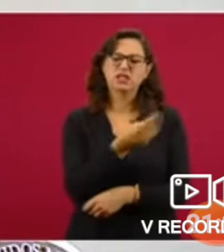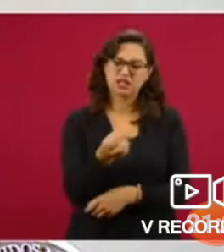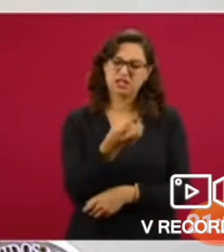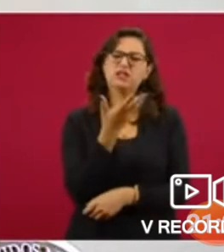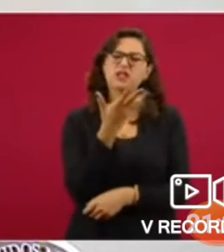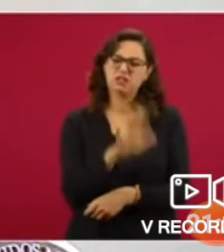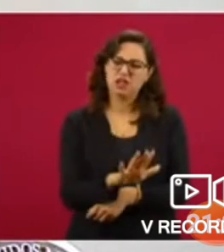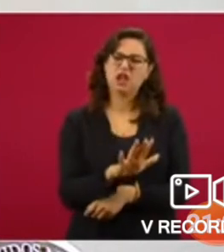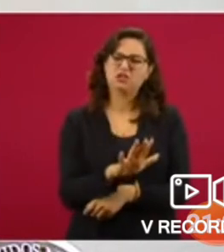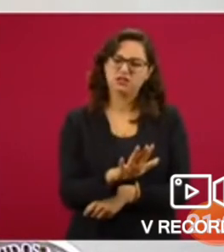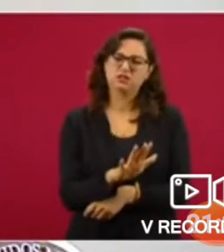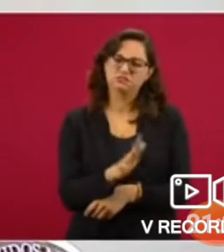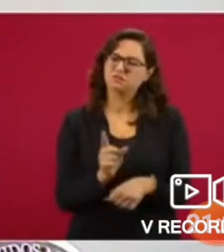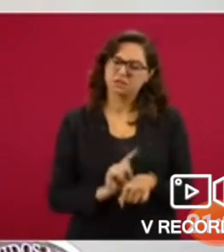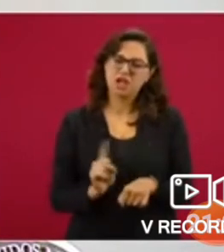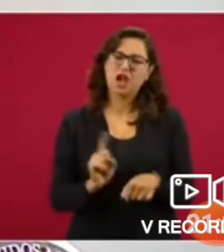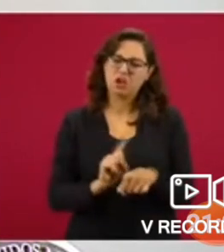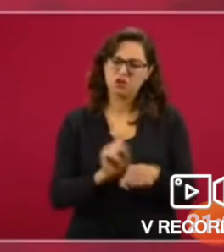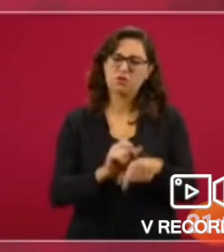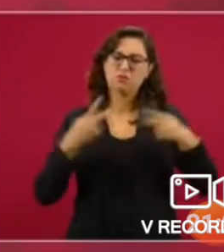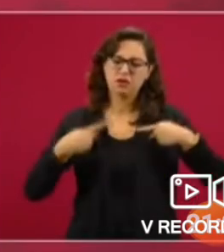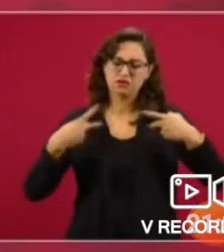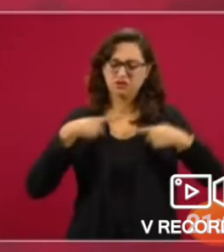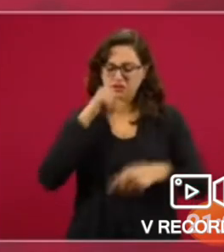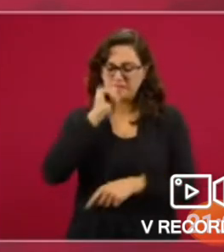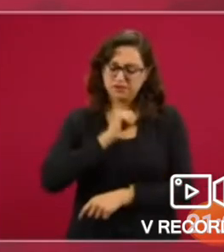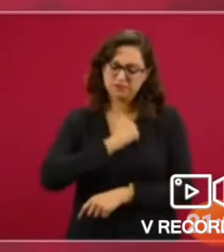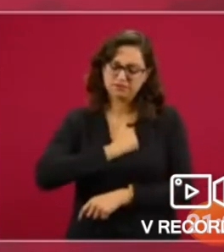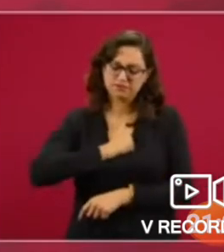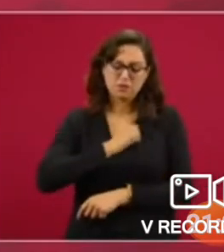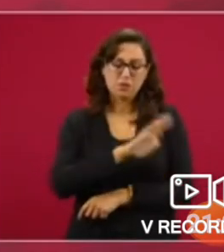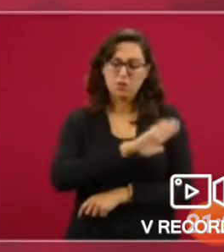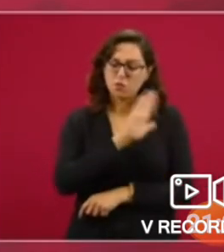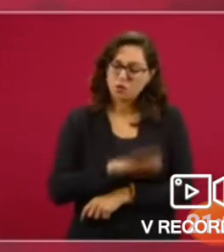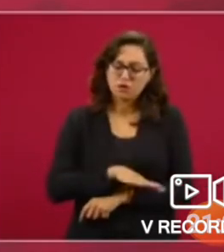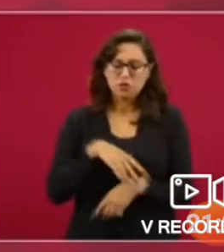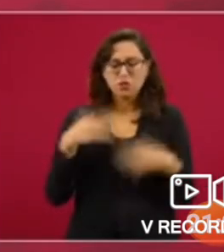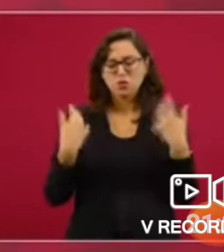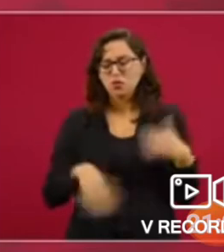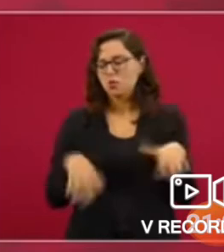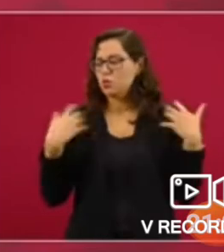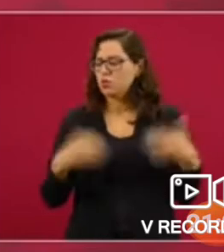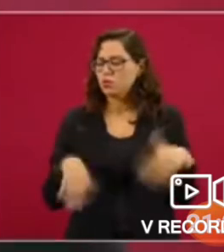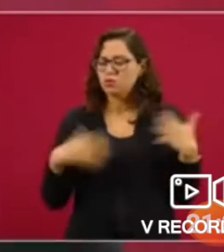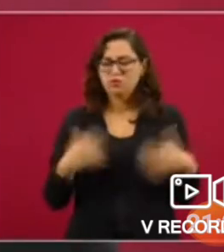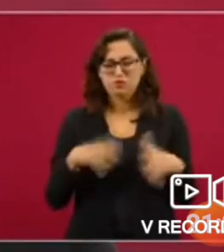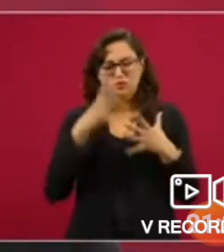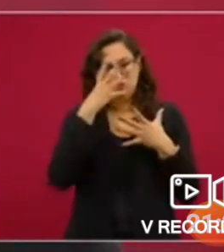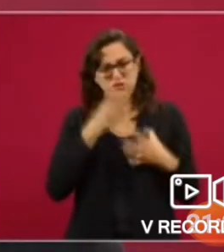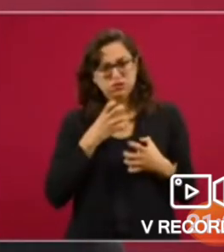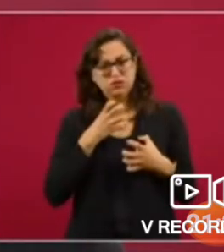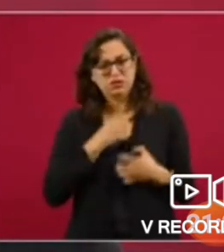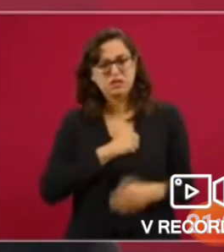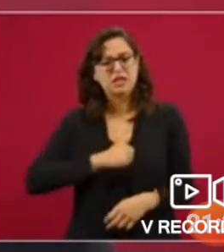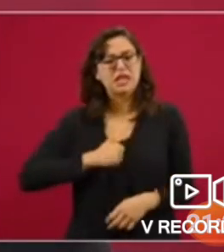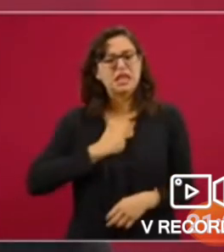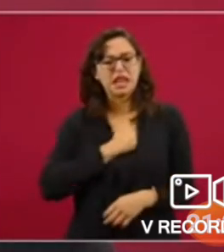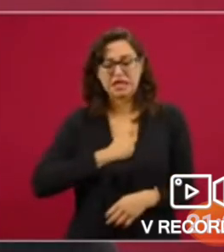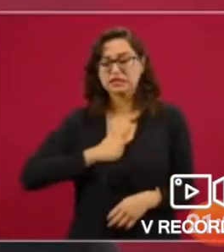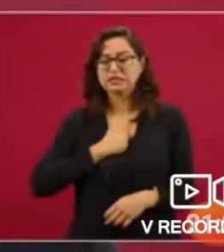día, todas y cada una de ellas muy lamentables, todas y cada una de ellas lamentables,